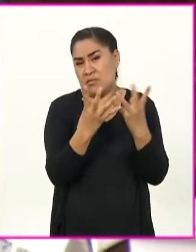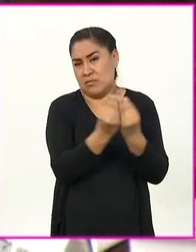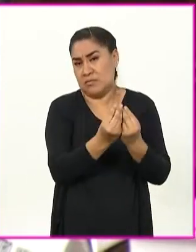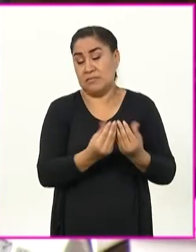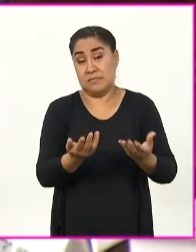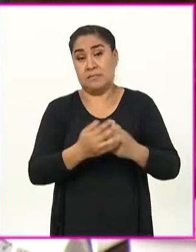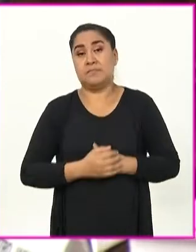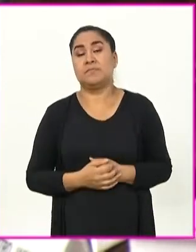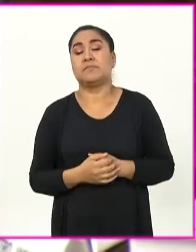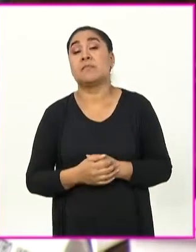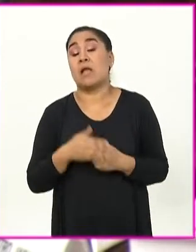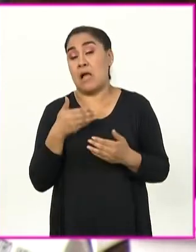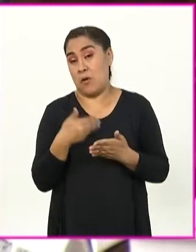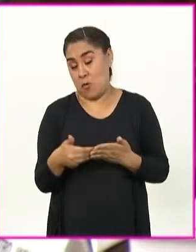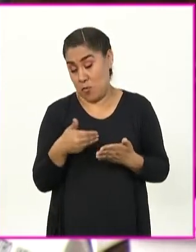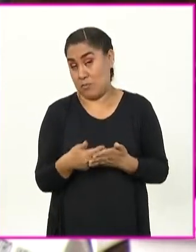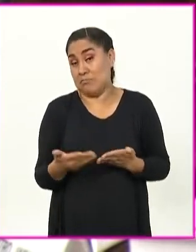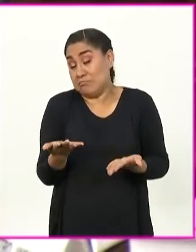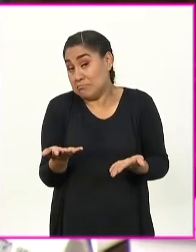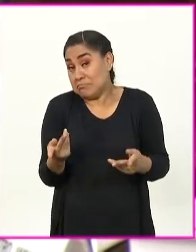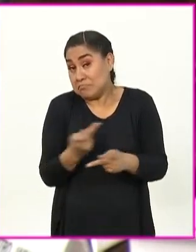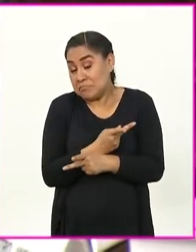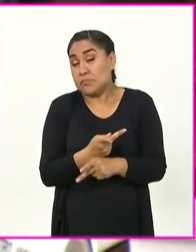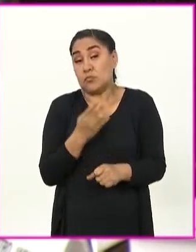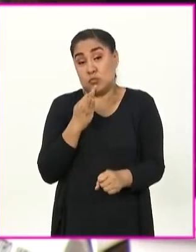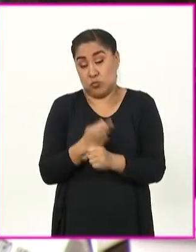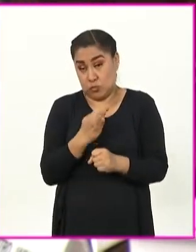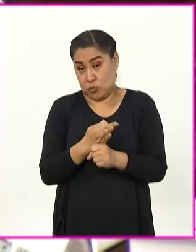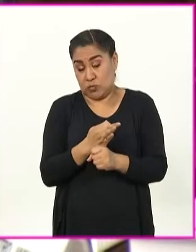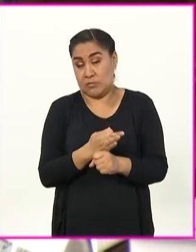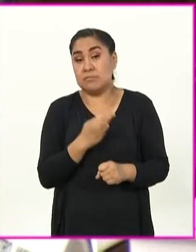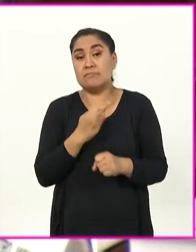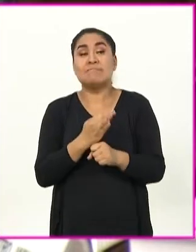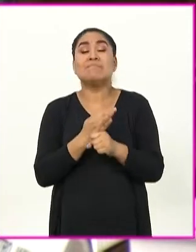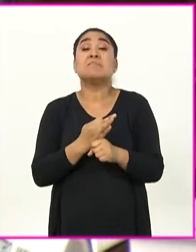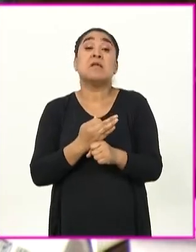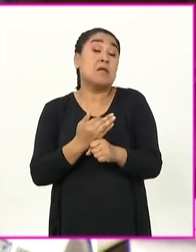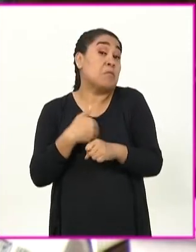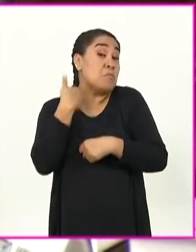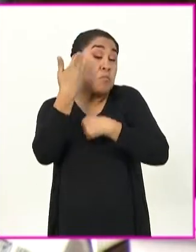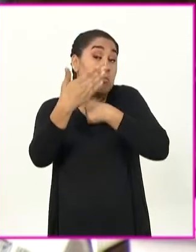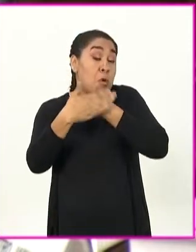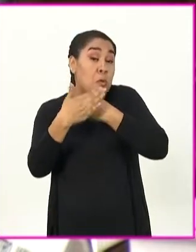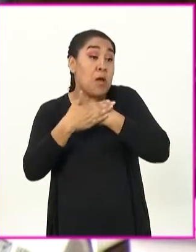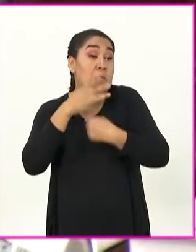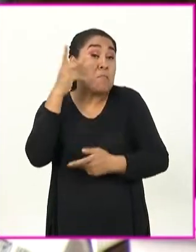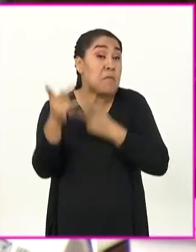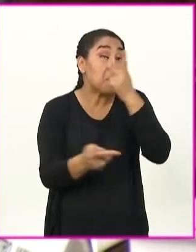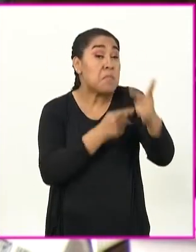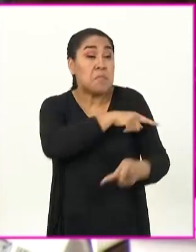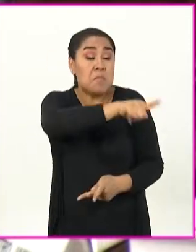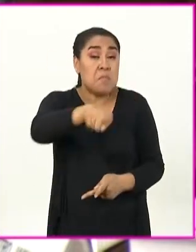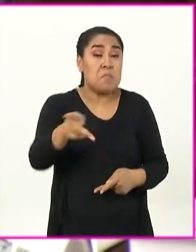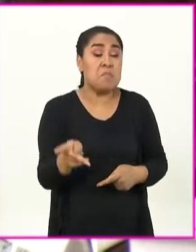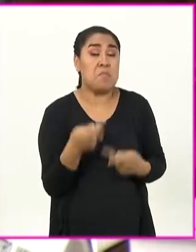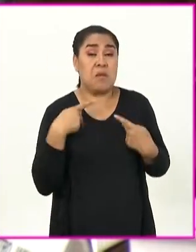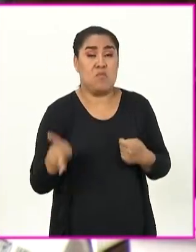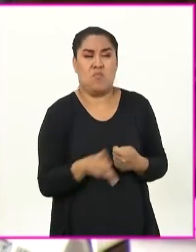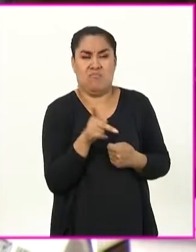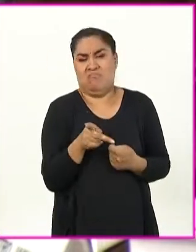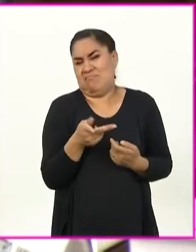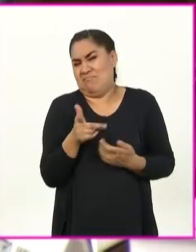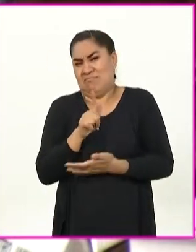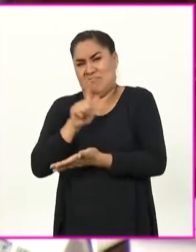y el hecho de que ahora se convoque a una consulta popular contraria a la constitución contraria a la